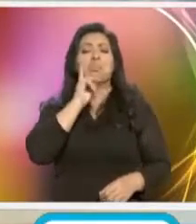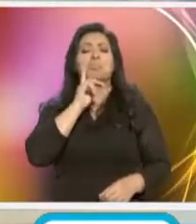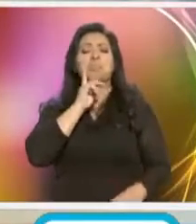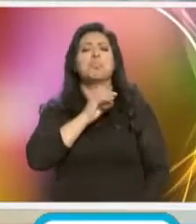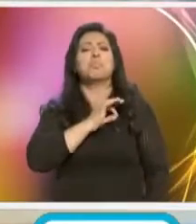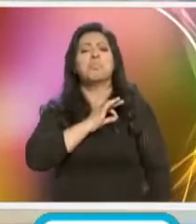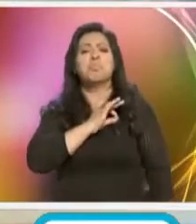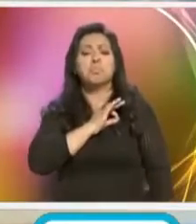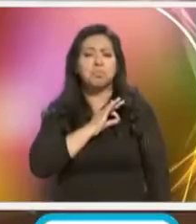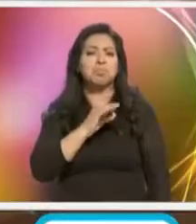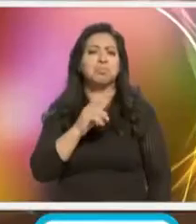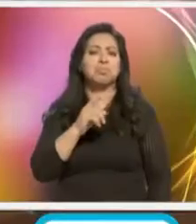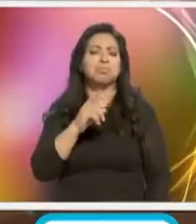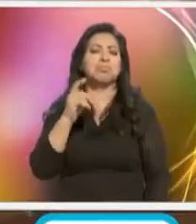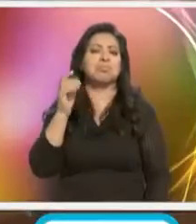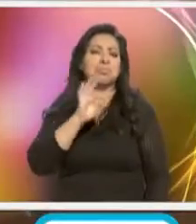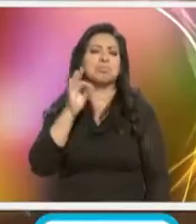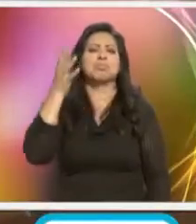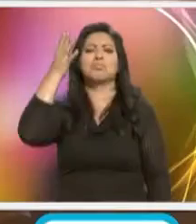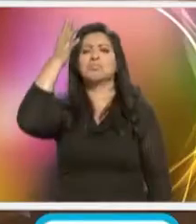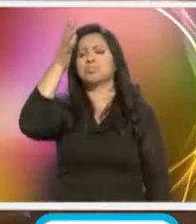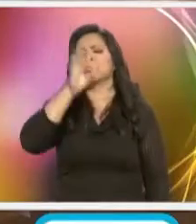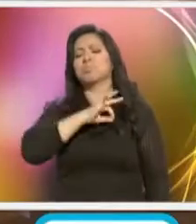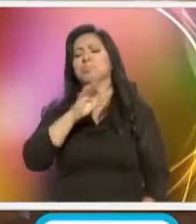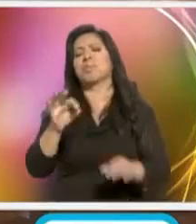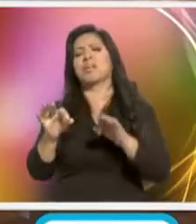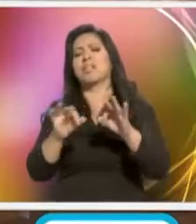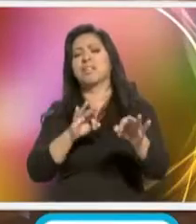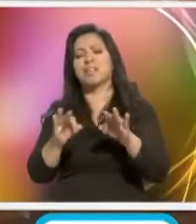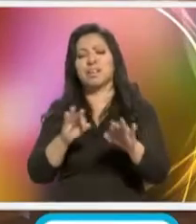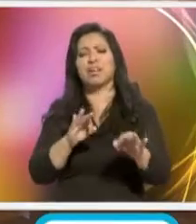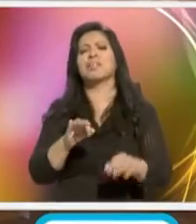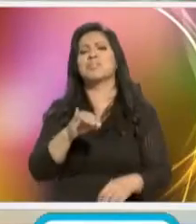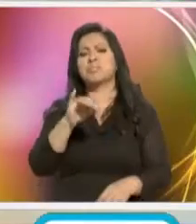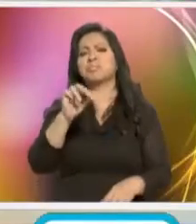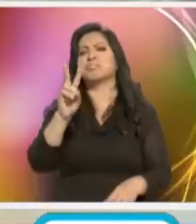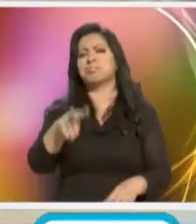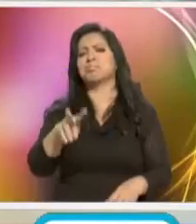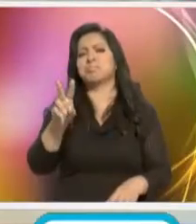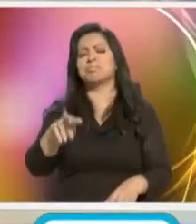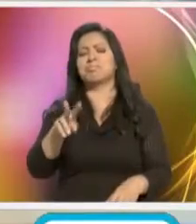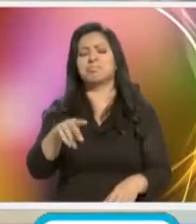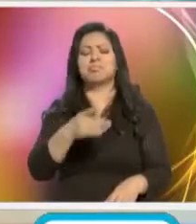visualizar más allá, como te decía, de lo que es esta parte de